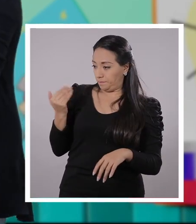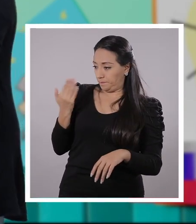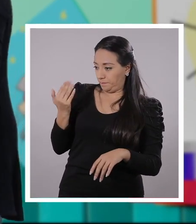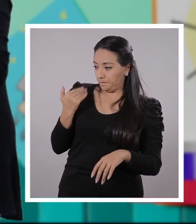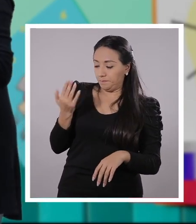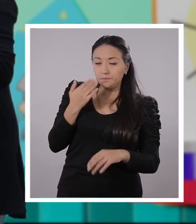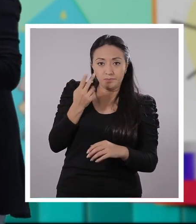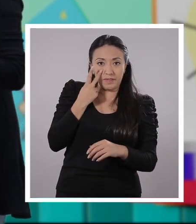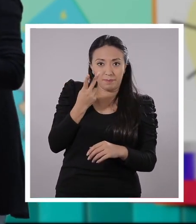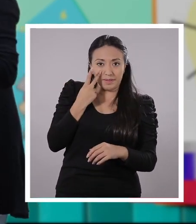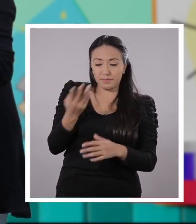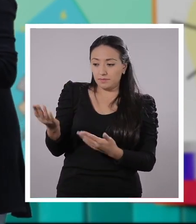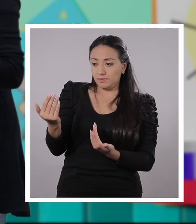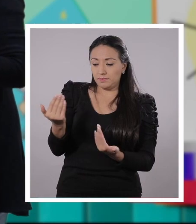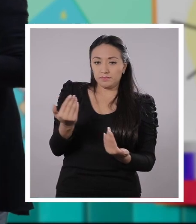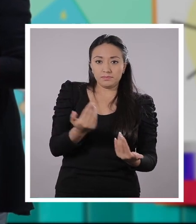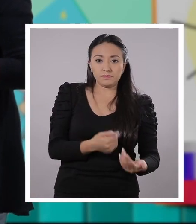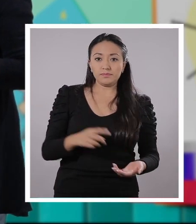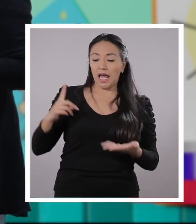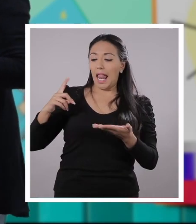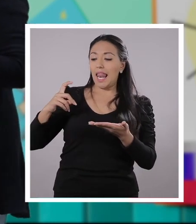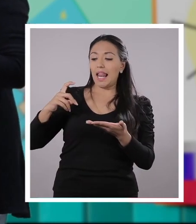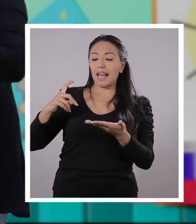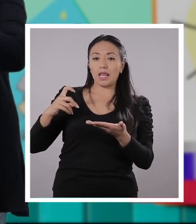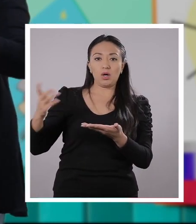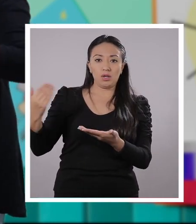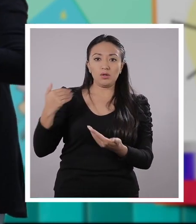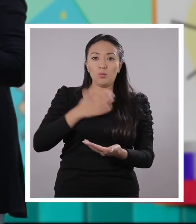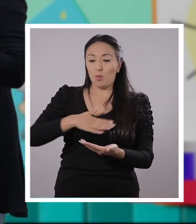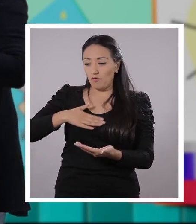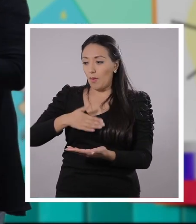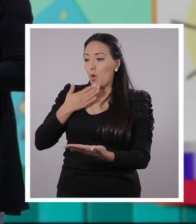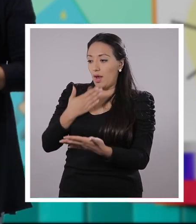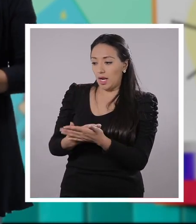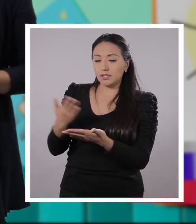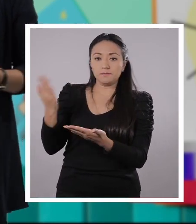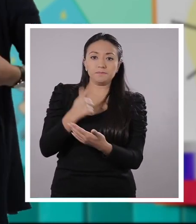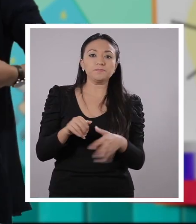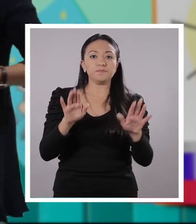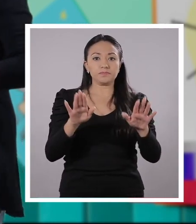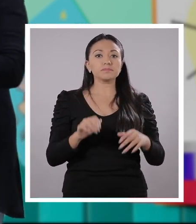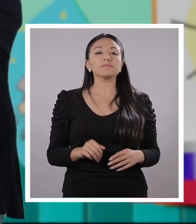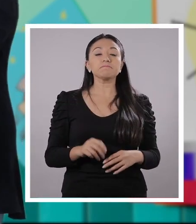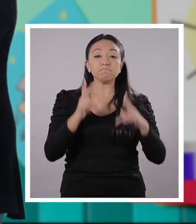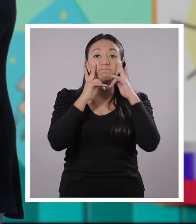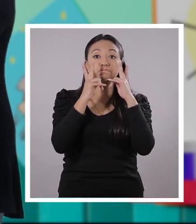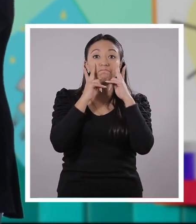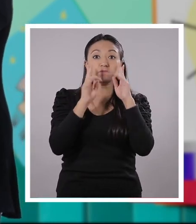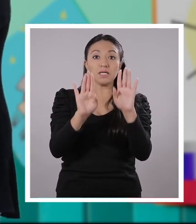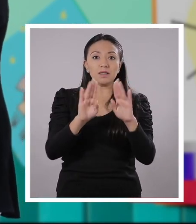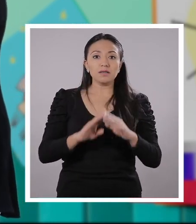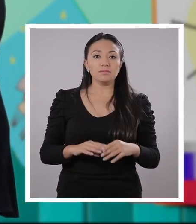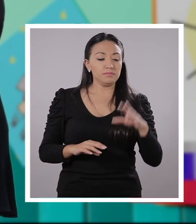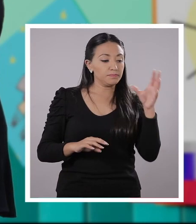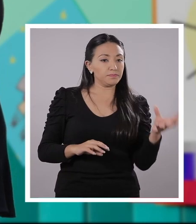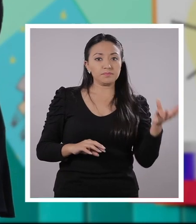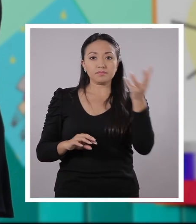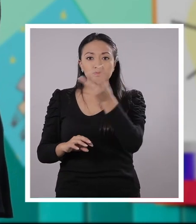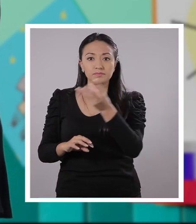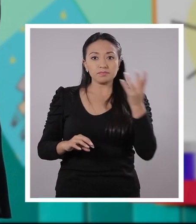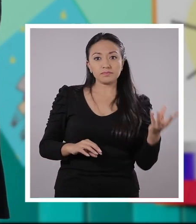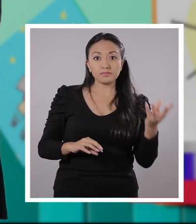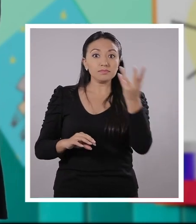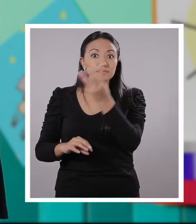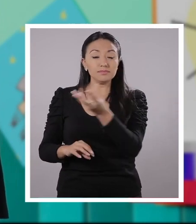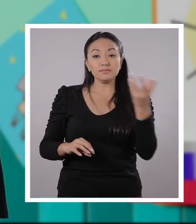ver, entonces, a ver, veamos qué trajiste. ¿Listo? ¿Me puedes pasar, por favor, el alcohol? Claro. Gracias. Que sí. Gracias, ya, vamos a trabajar en equipo. Ya, a ver, vamos a ver. Mire, porque